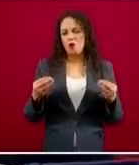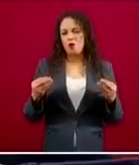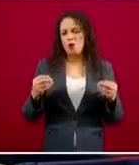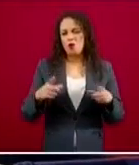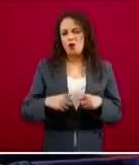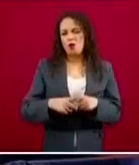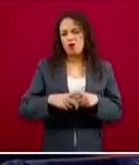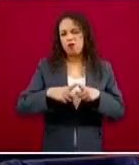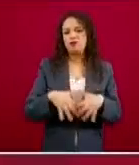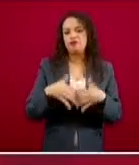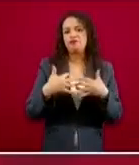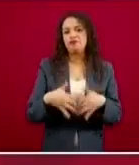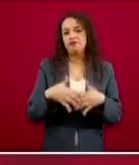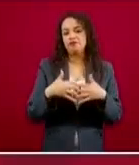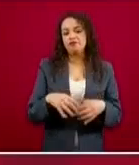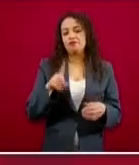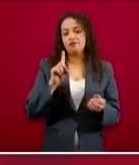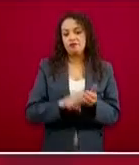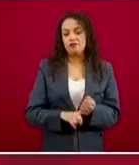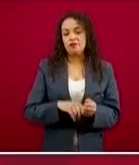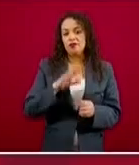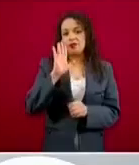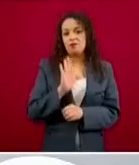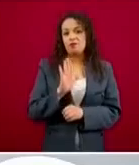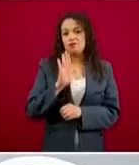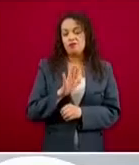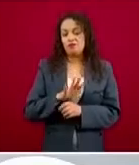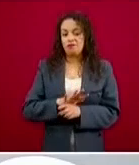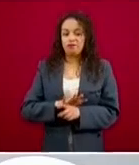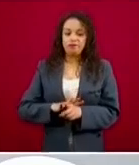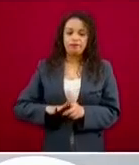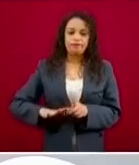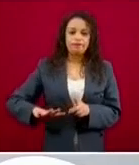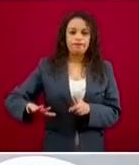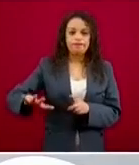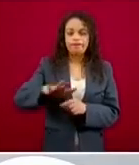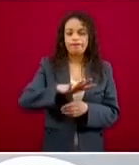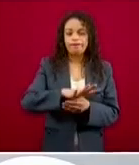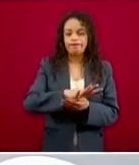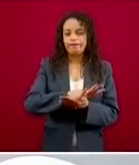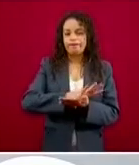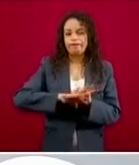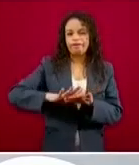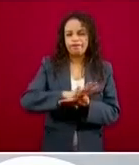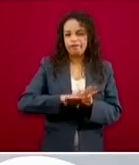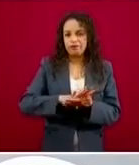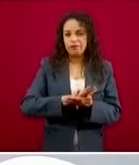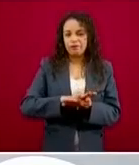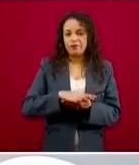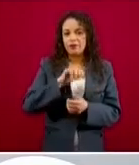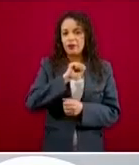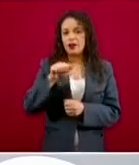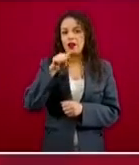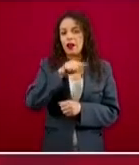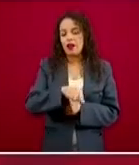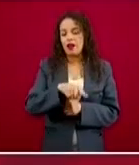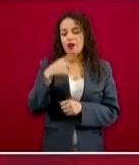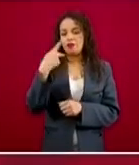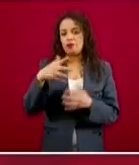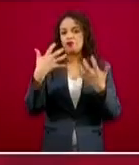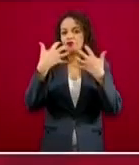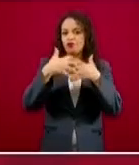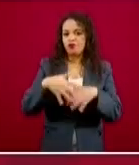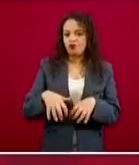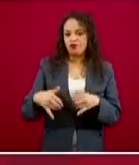Y de acuerdo con la OPEP, el acuerdo con la OPEP no perjudicará a México, esto asegura Andrés Manuel López Obrador. Afirmó que México